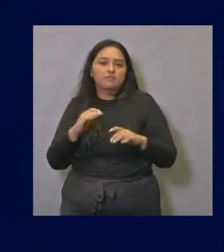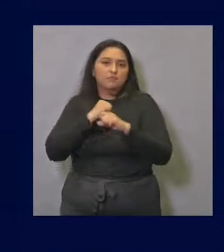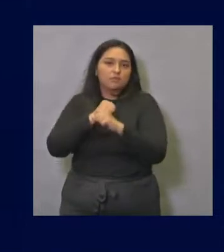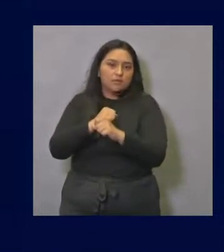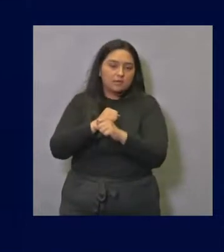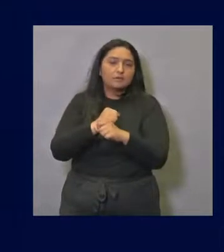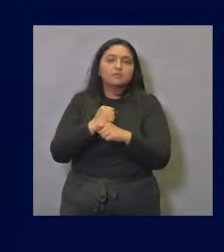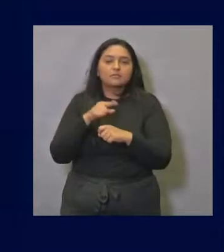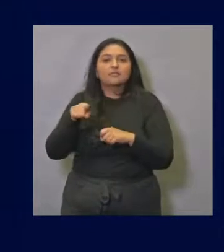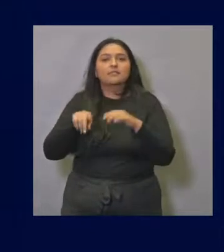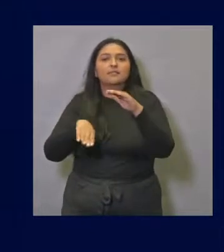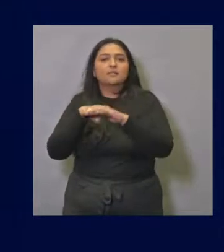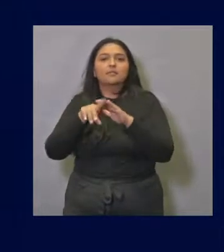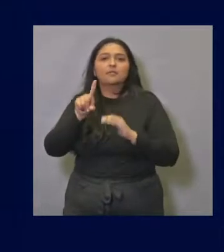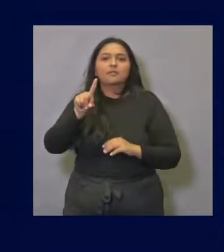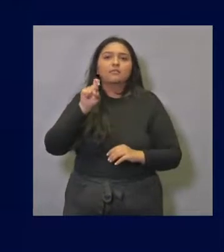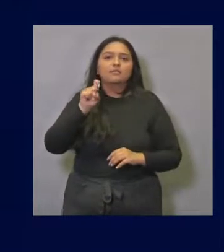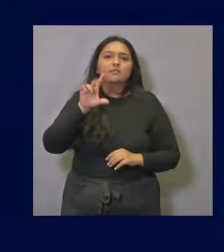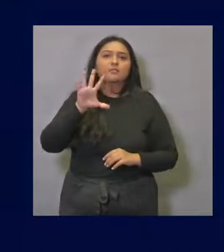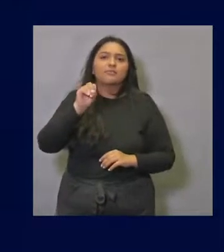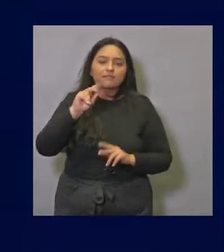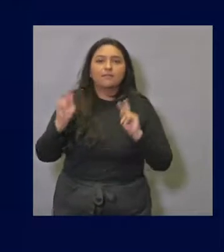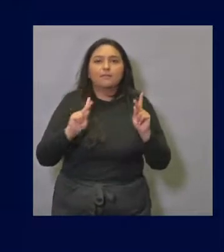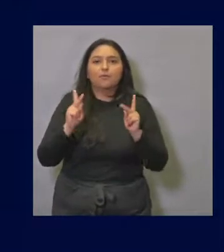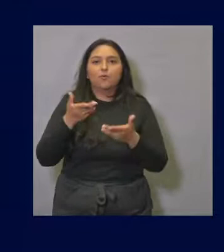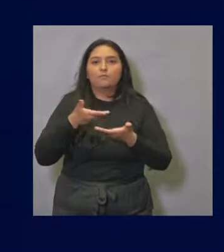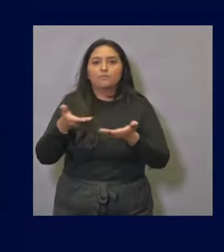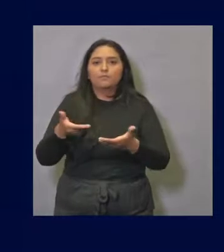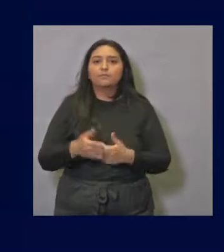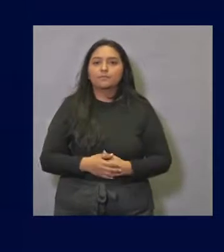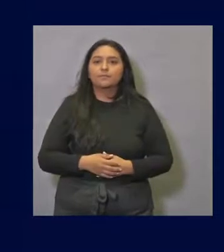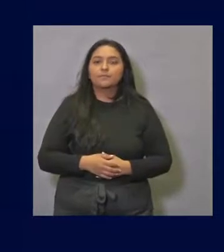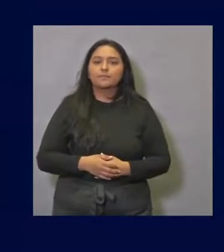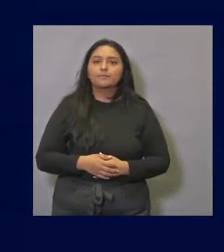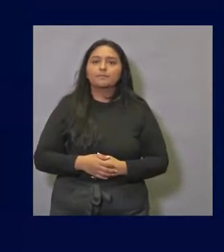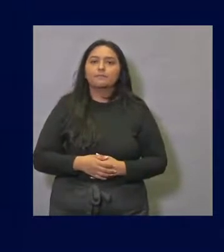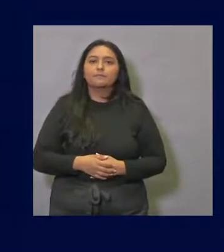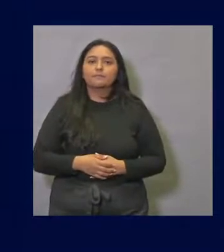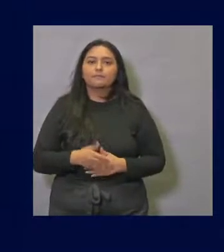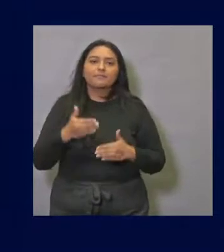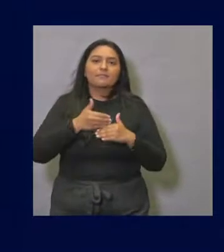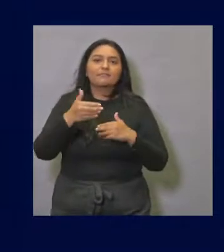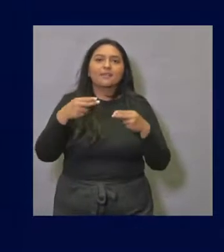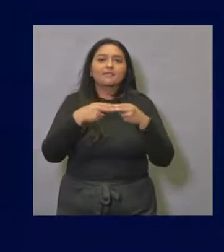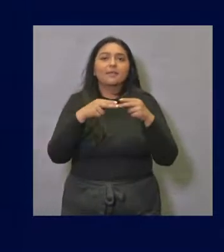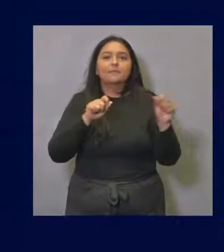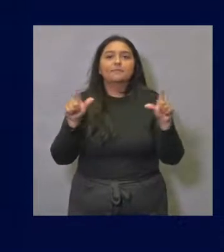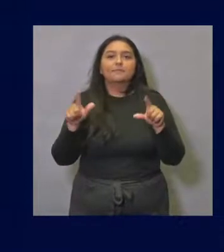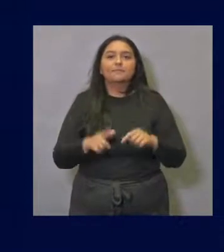un límite de 150 invitados. Next slide, please.